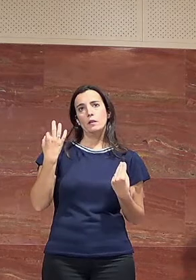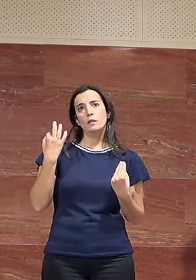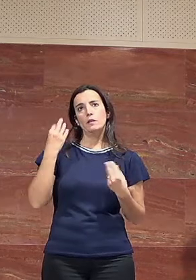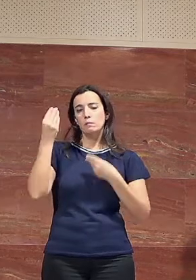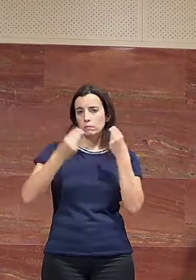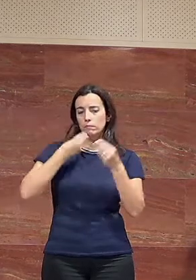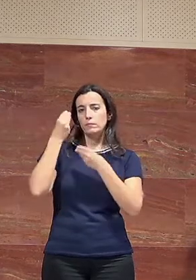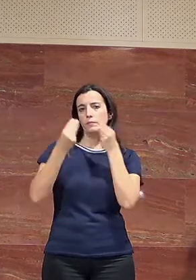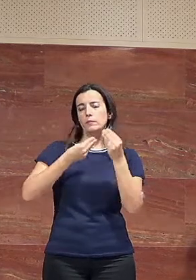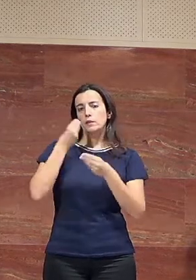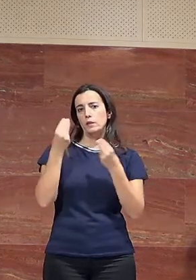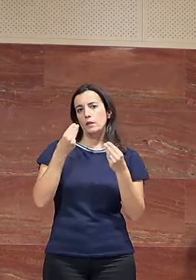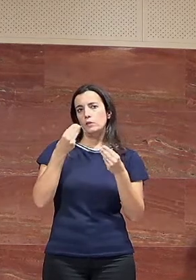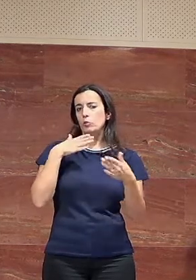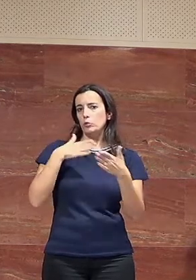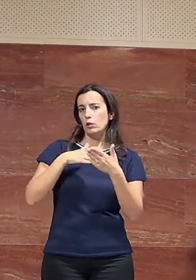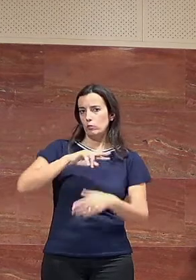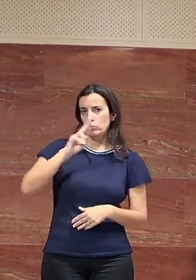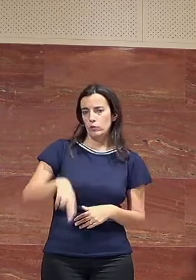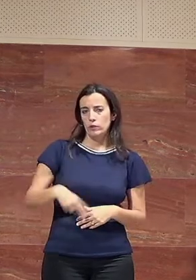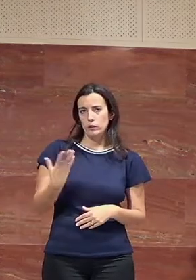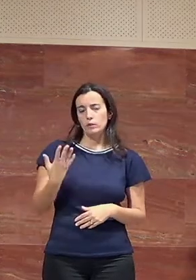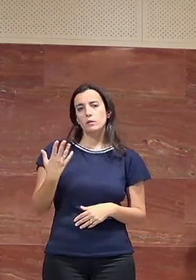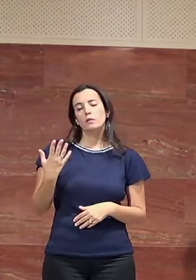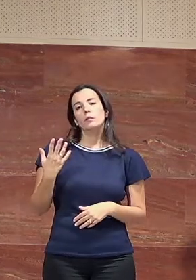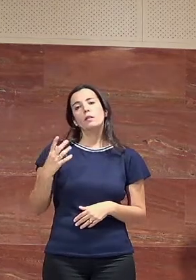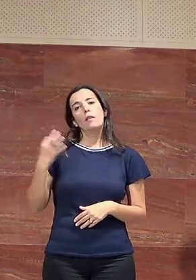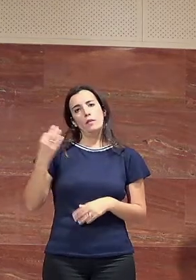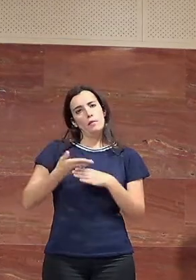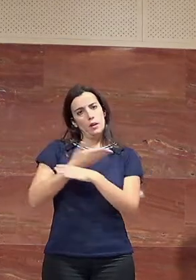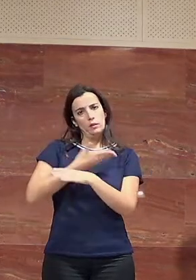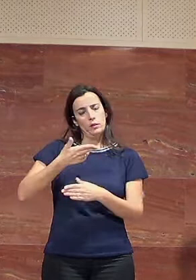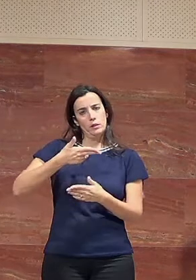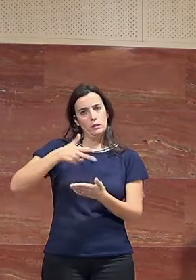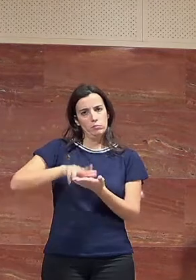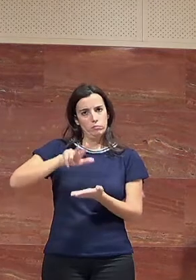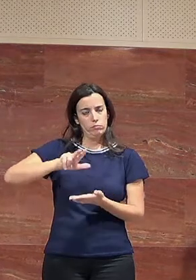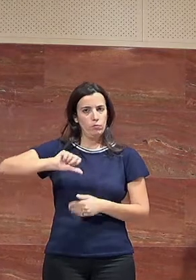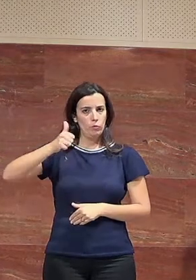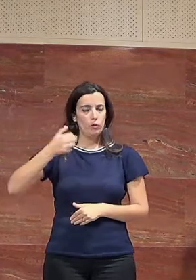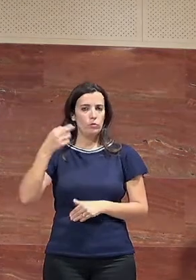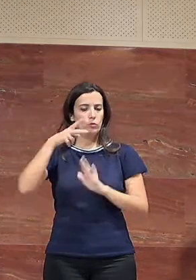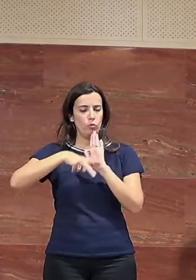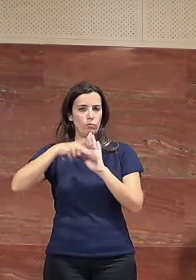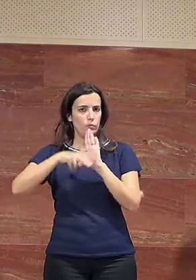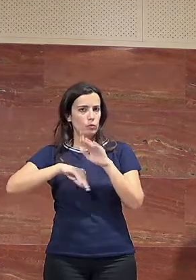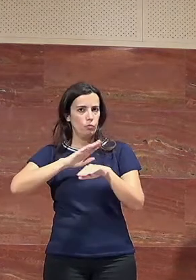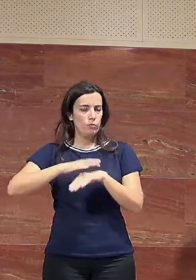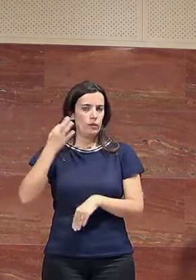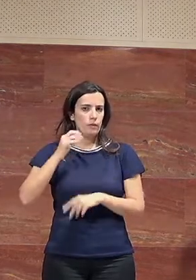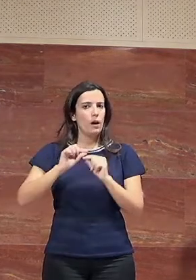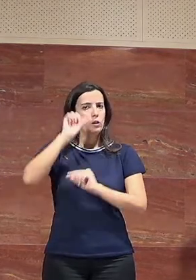es un obstáculo. Lo primero, lógicamente, tienen que estar homologados, tienen que cumplir con las normativas y con las